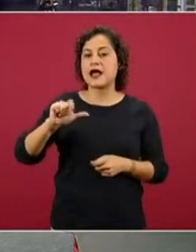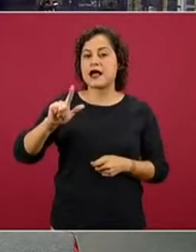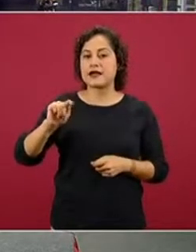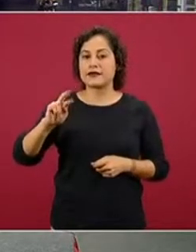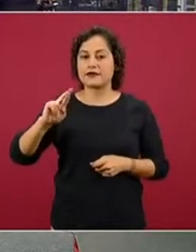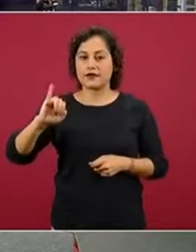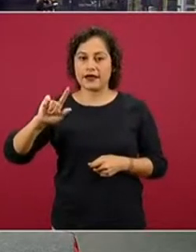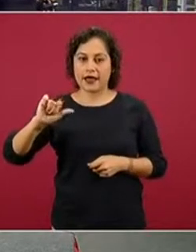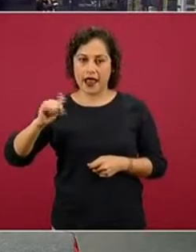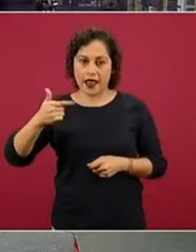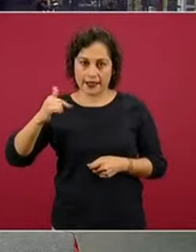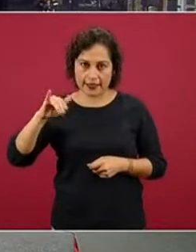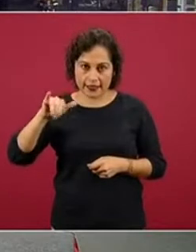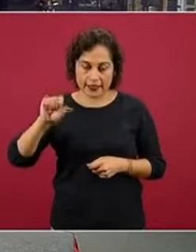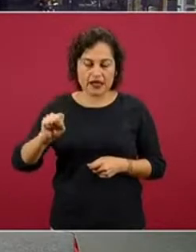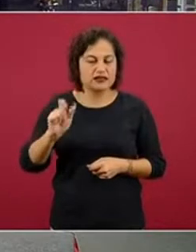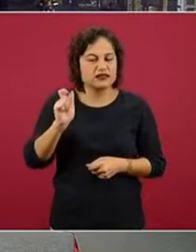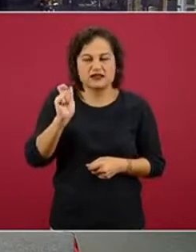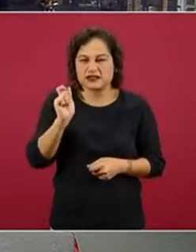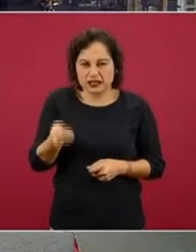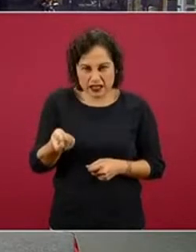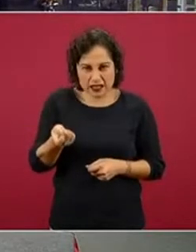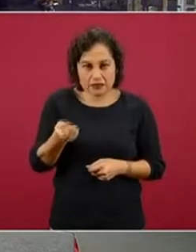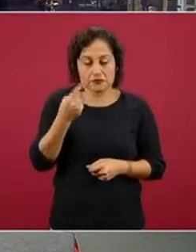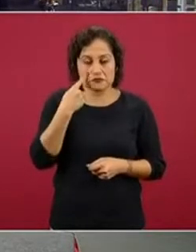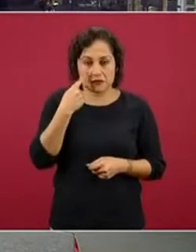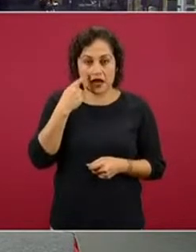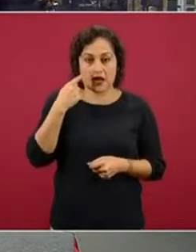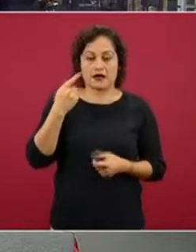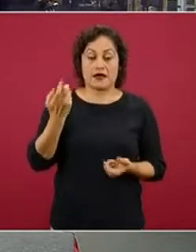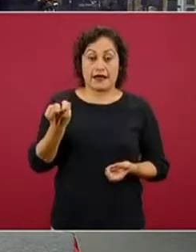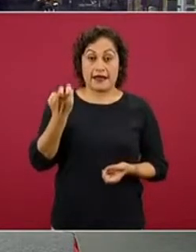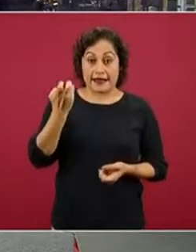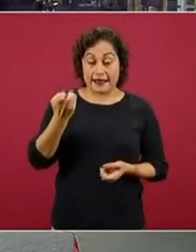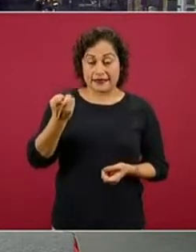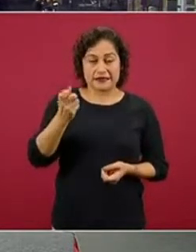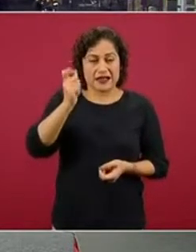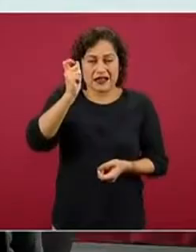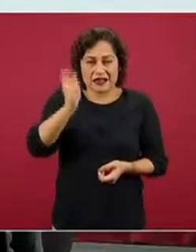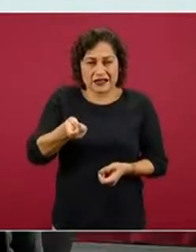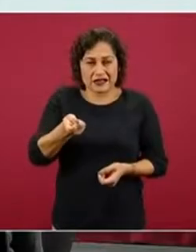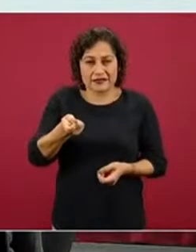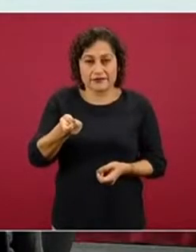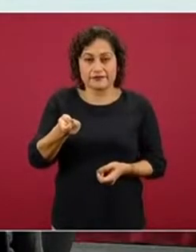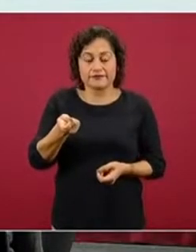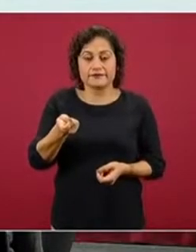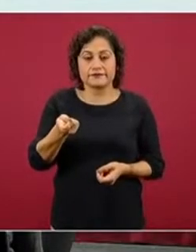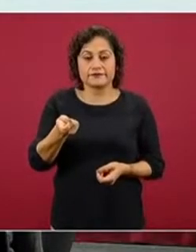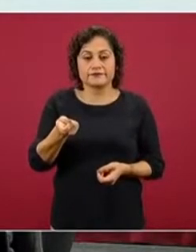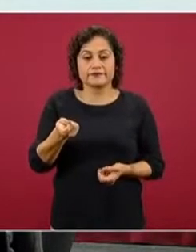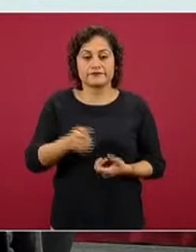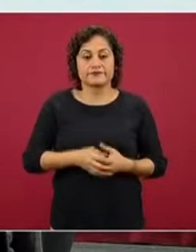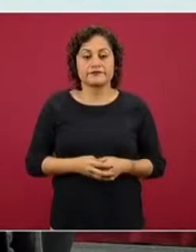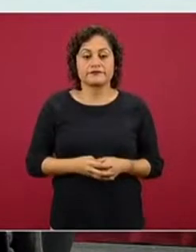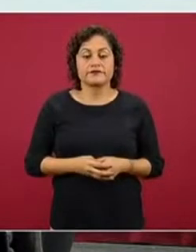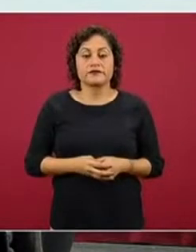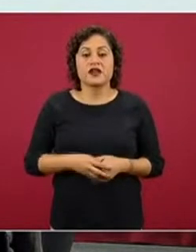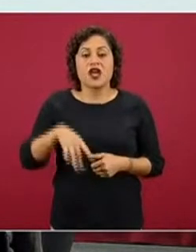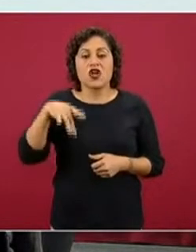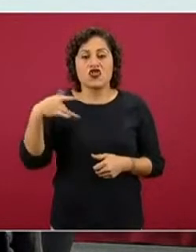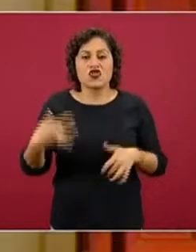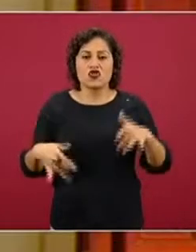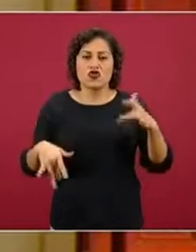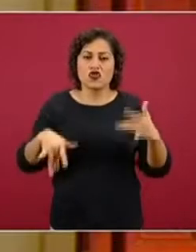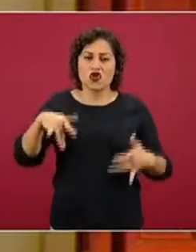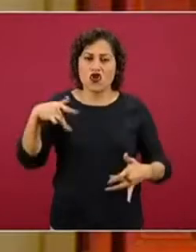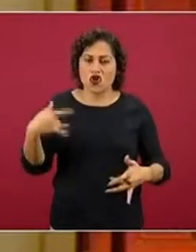obviamente médico, pero básicamente lo que son las mialgias y las artralgias es el dolor muscular y el